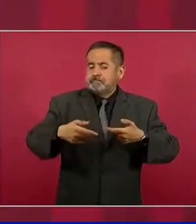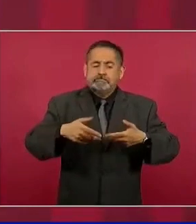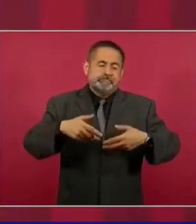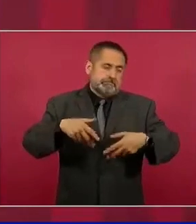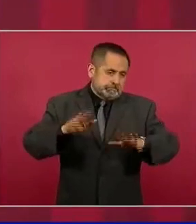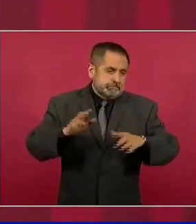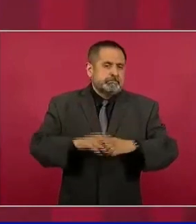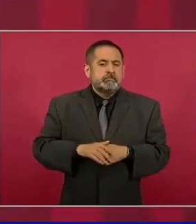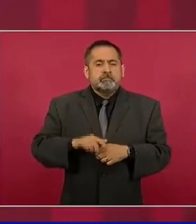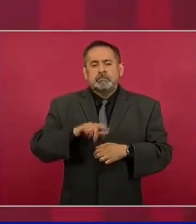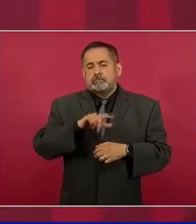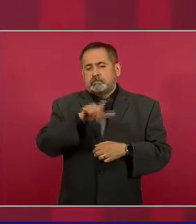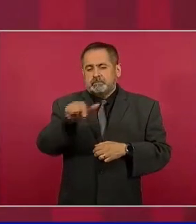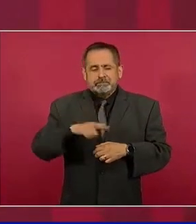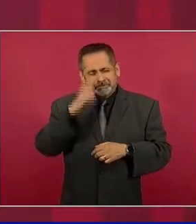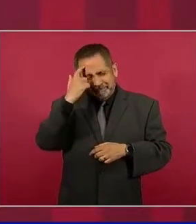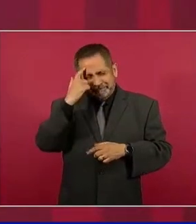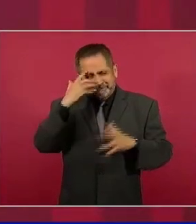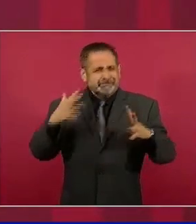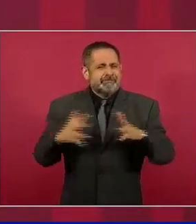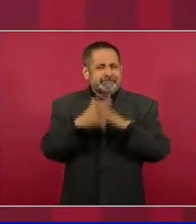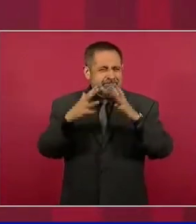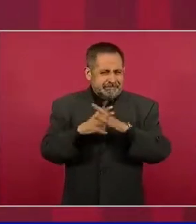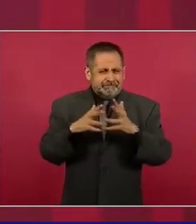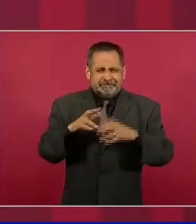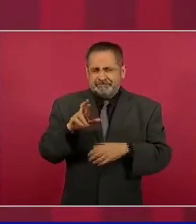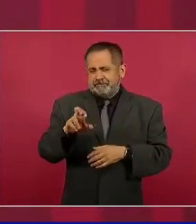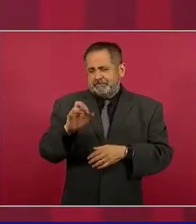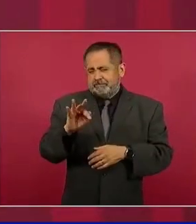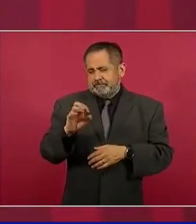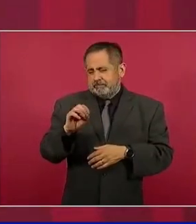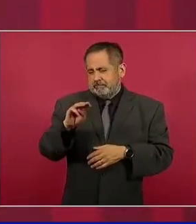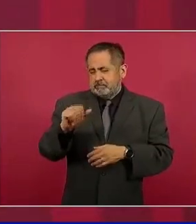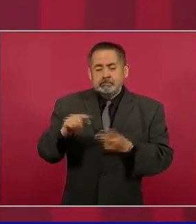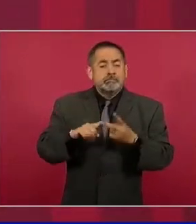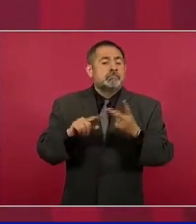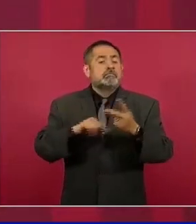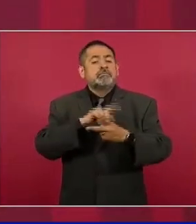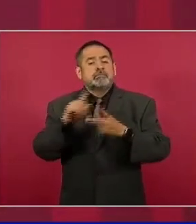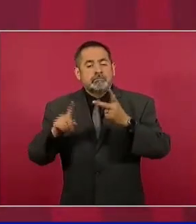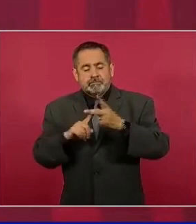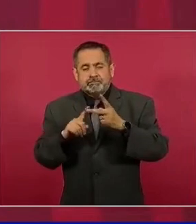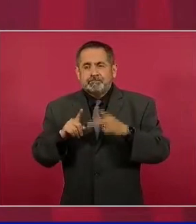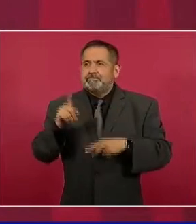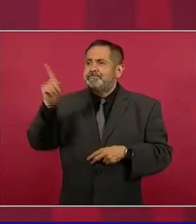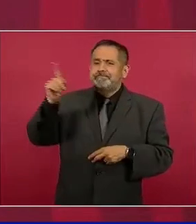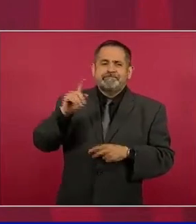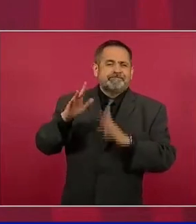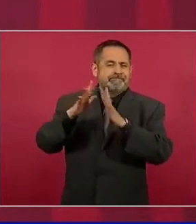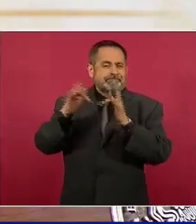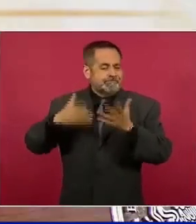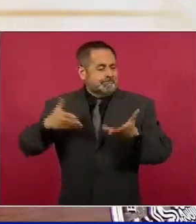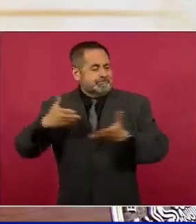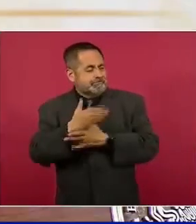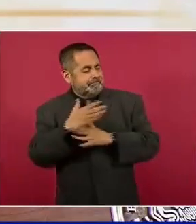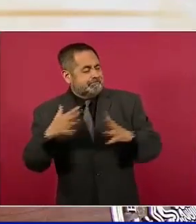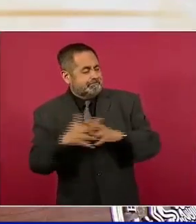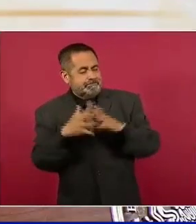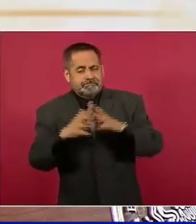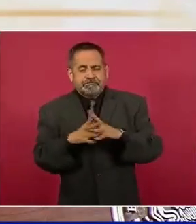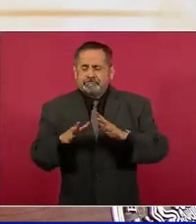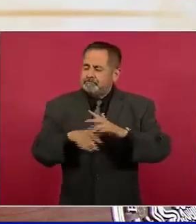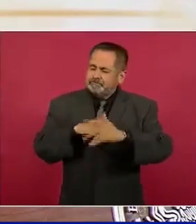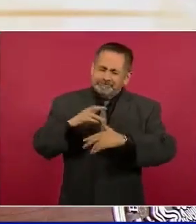después de la Guerra de Reforma, después de la invasión francesa, se restaura la